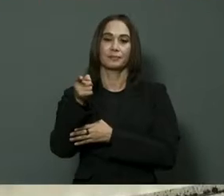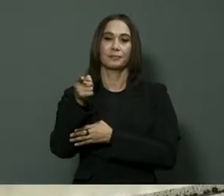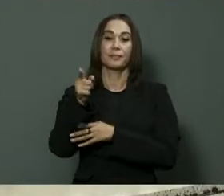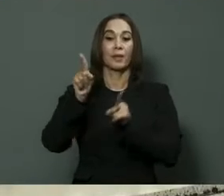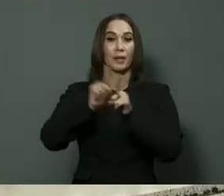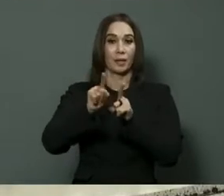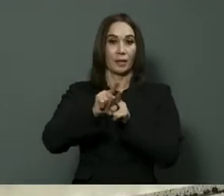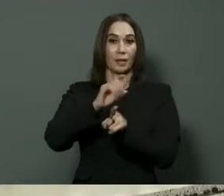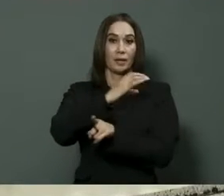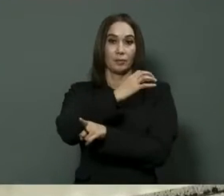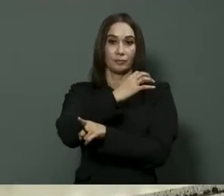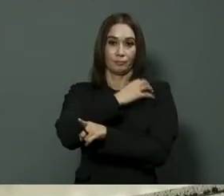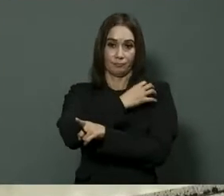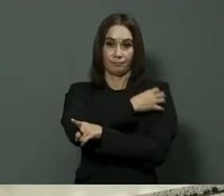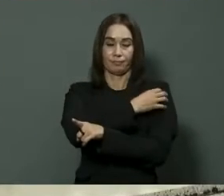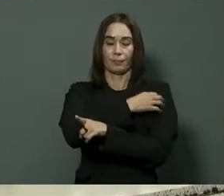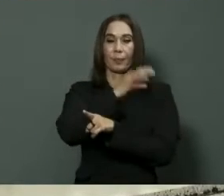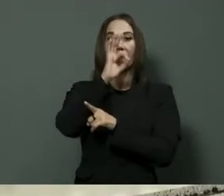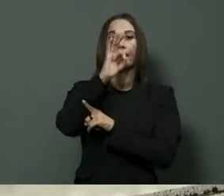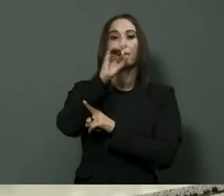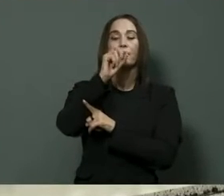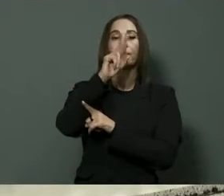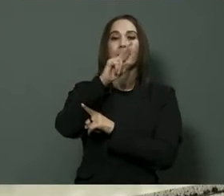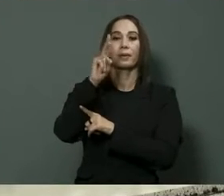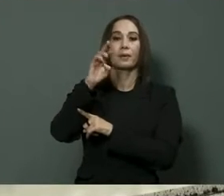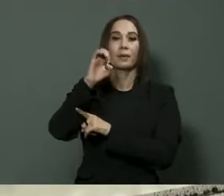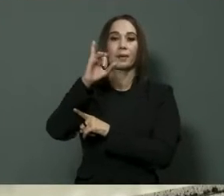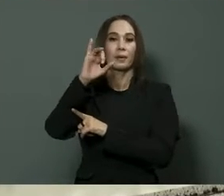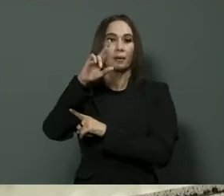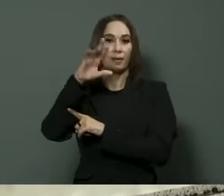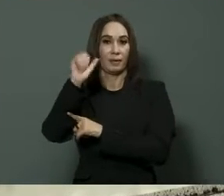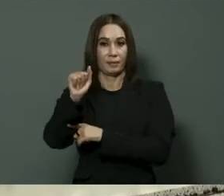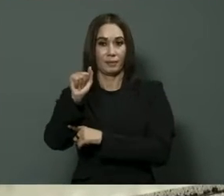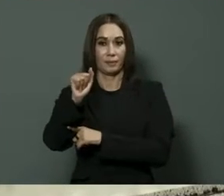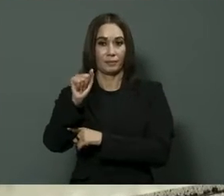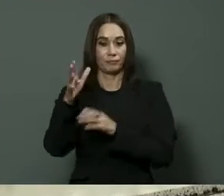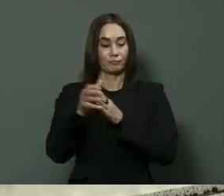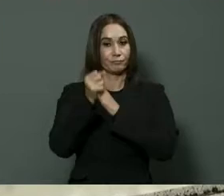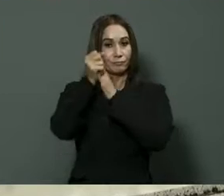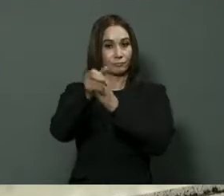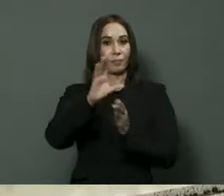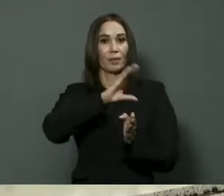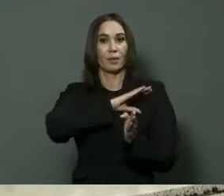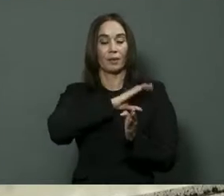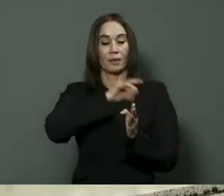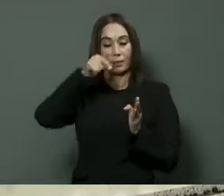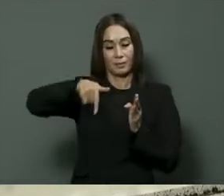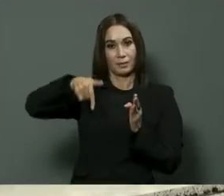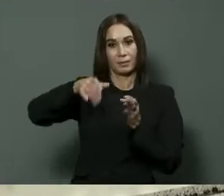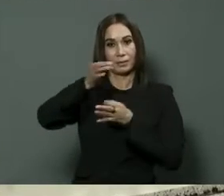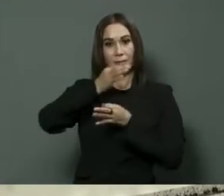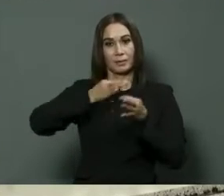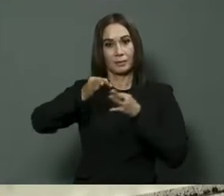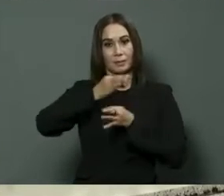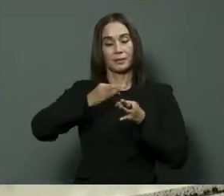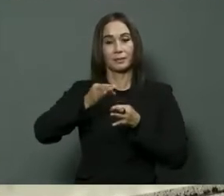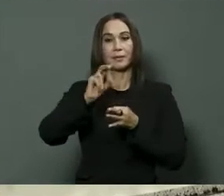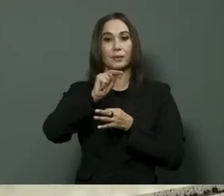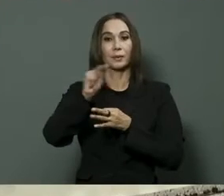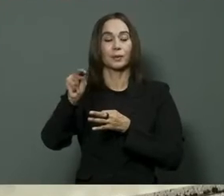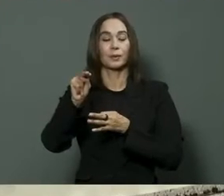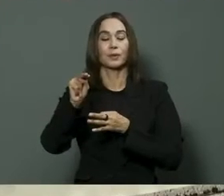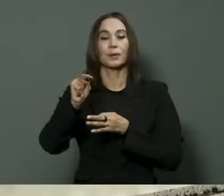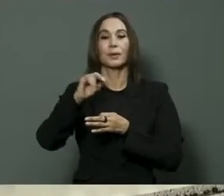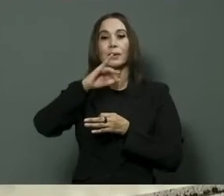al general Ferreira, quien es el comandante policial de esta región nordeste del país,